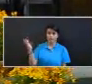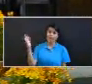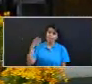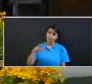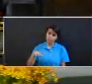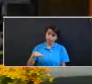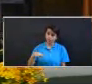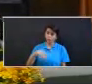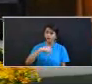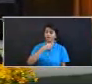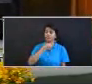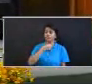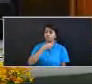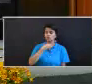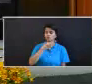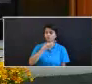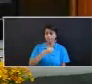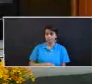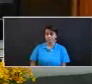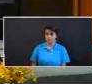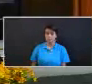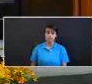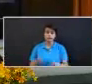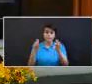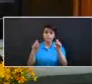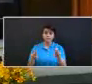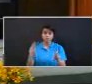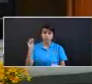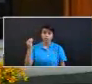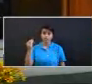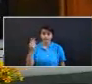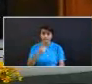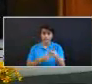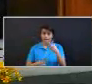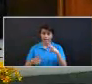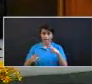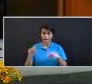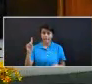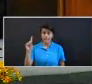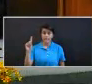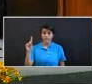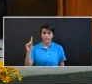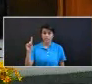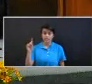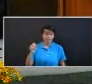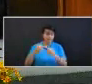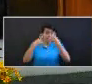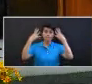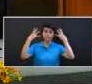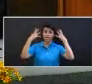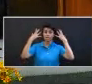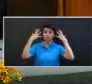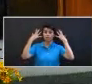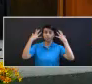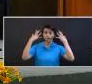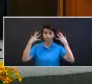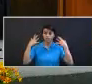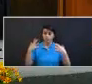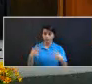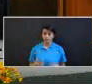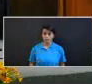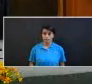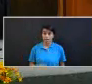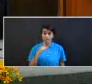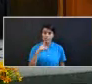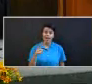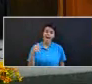tu maestro. Hay gente que viene y se impresiona y